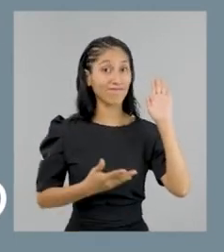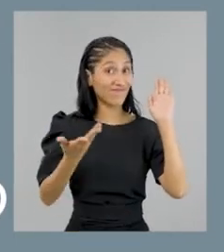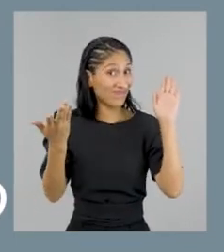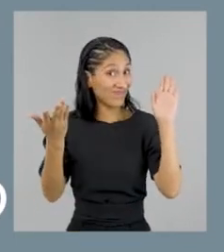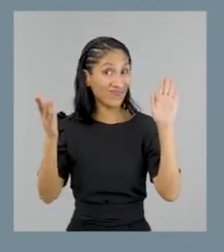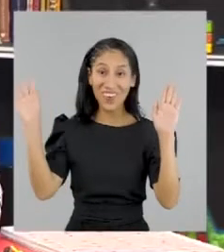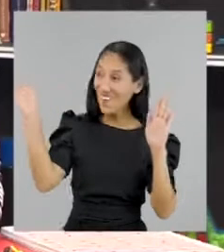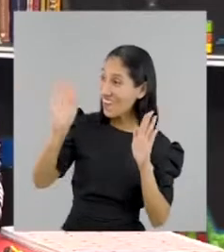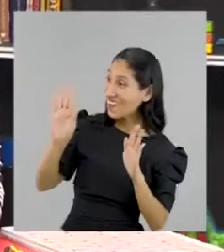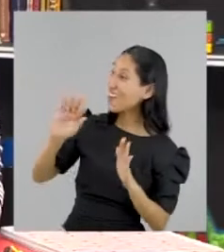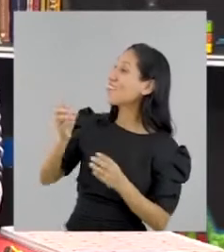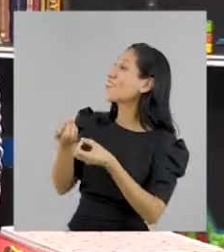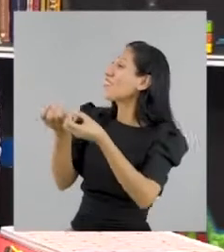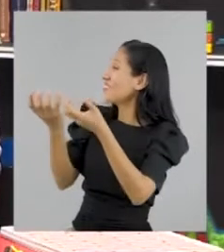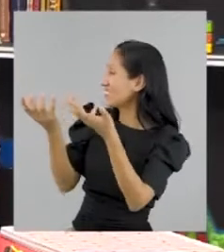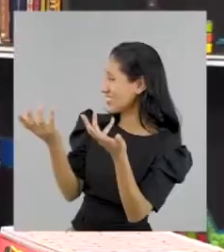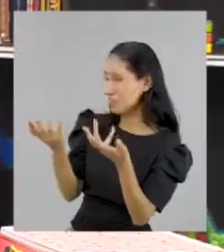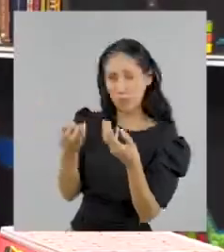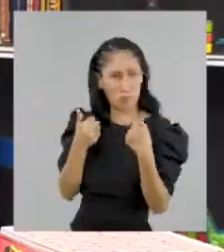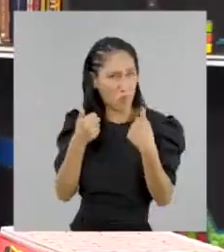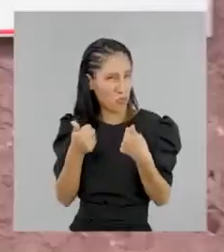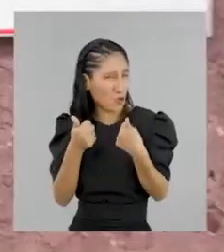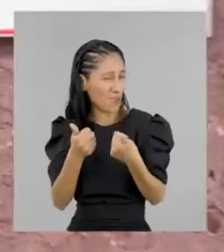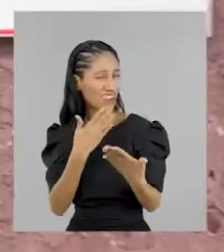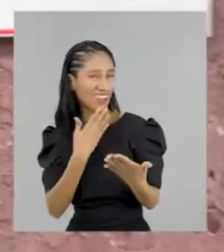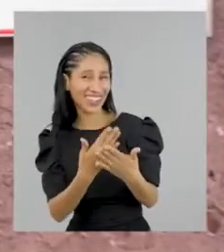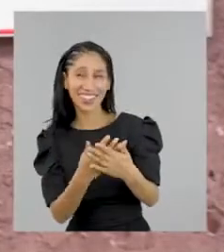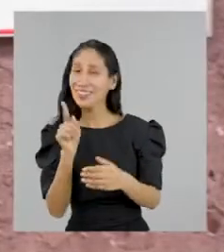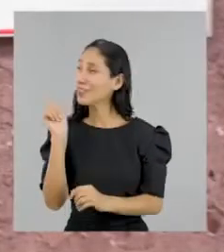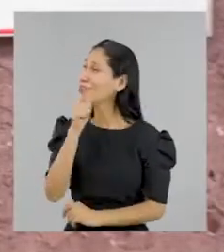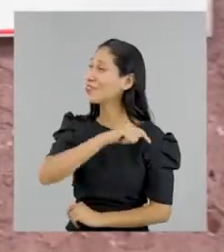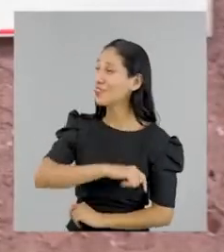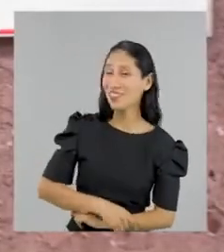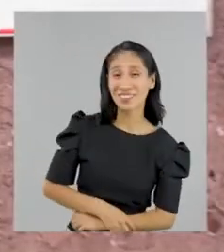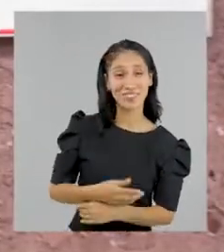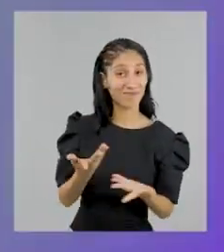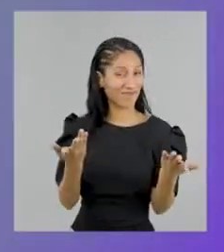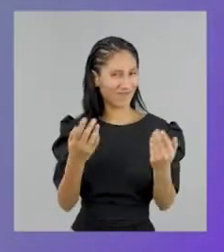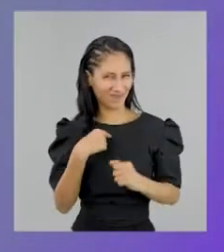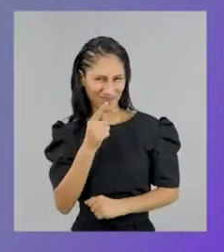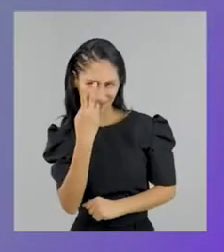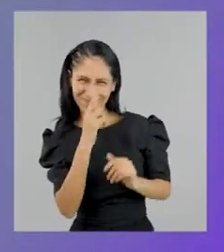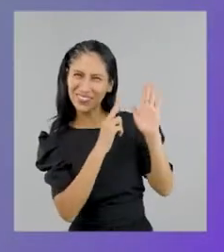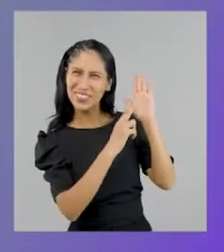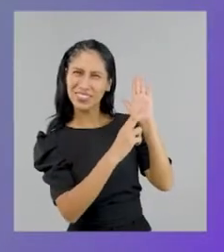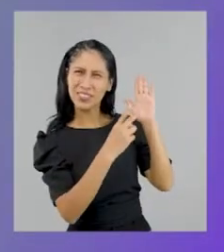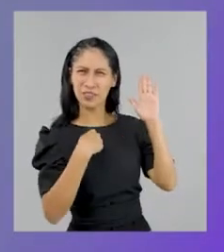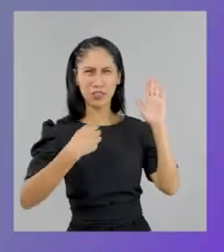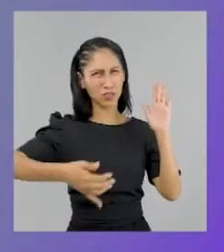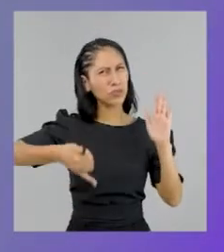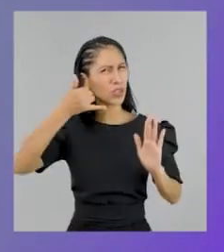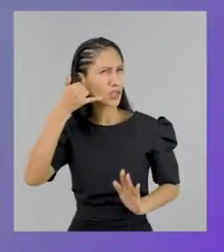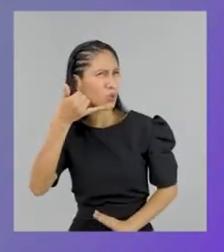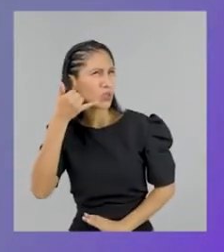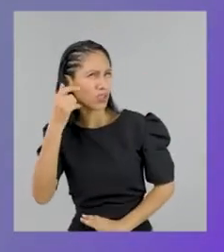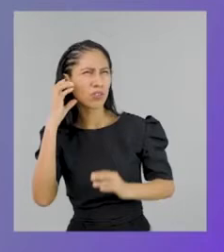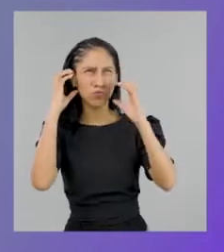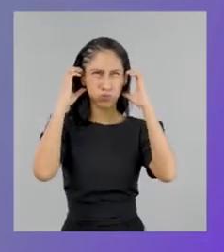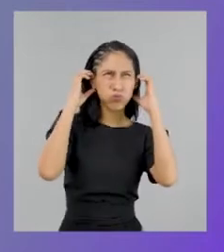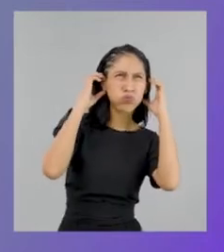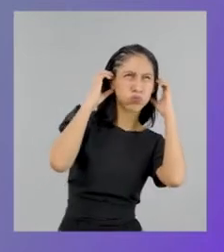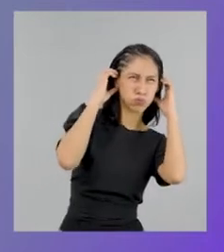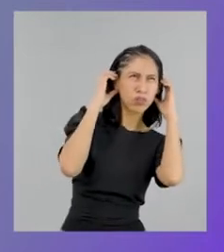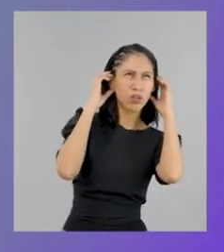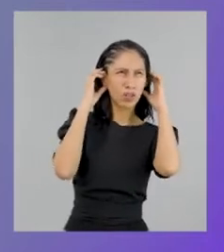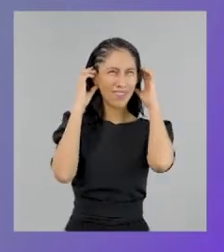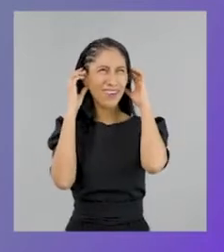coseno. Hola Joaquín, ¿cómo estás? Muy bien, Julia, gracias. ¿Y tú? ¿Sabes? Estuve escuchando una